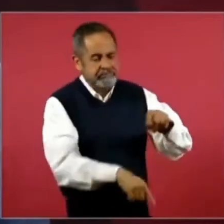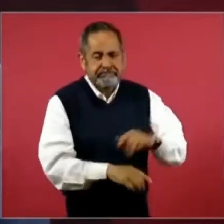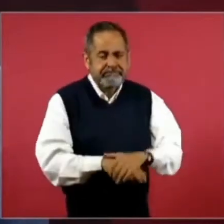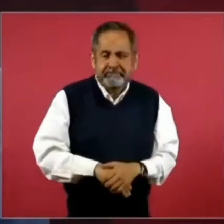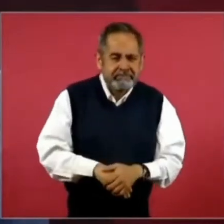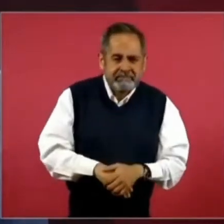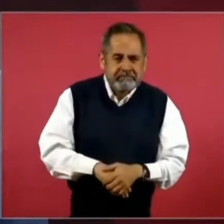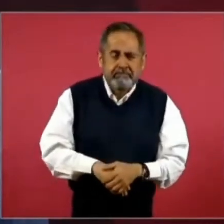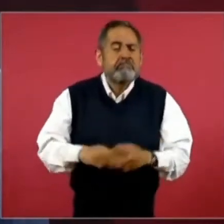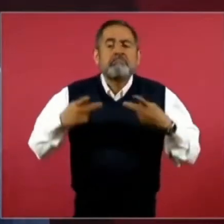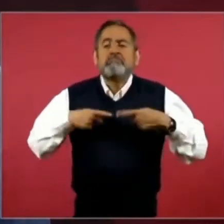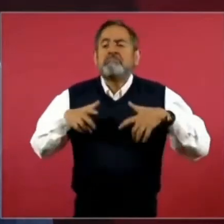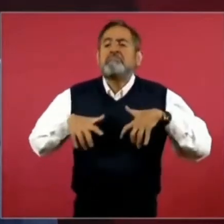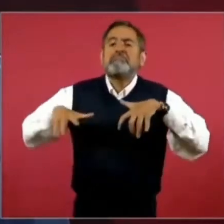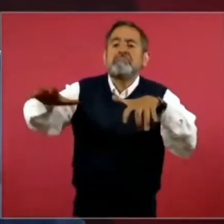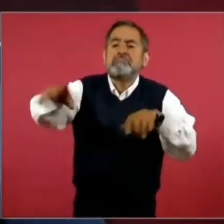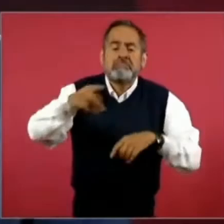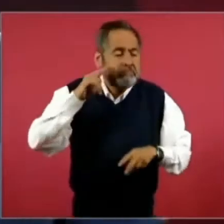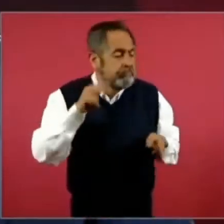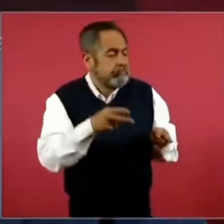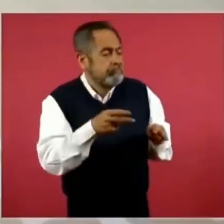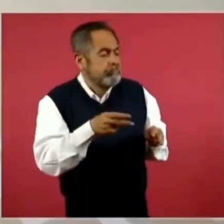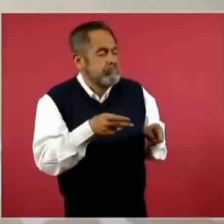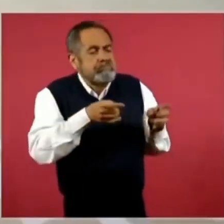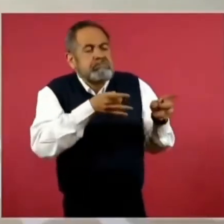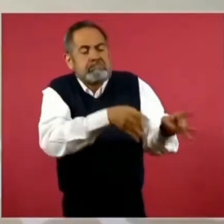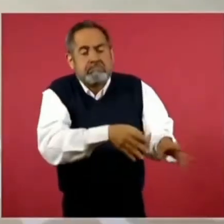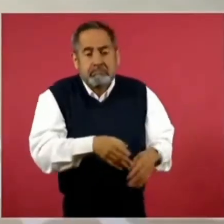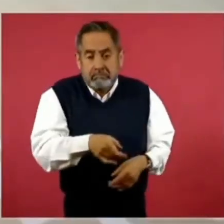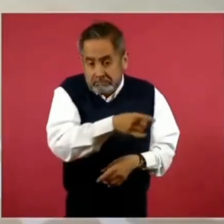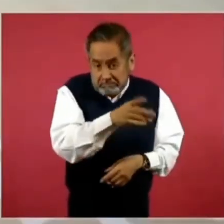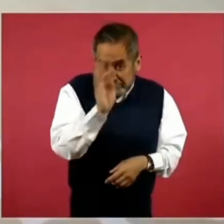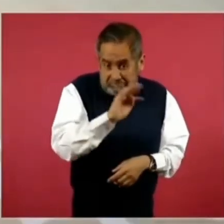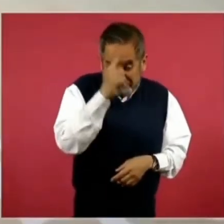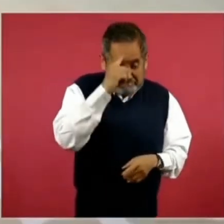los ciudadanos a lo mejor ni reting